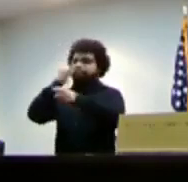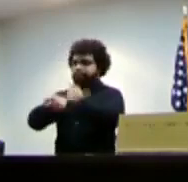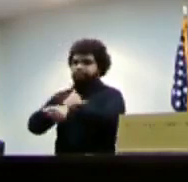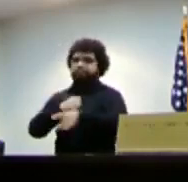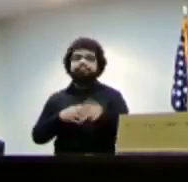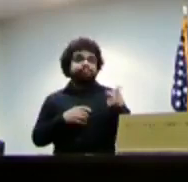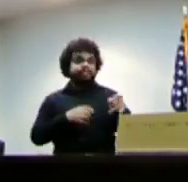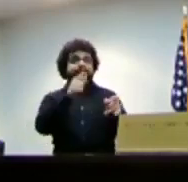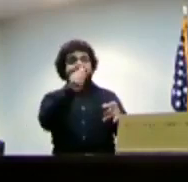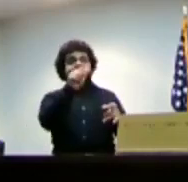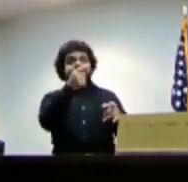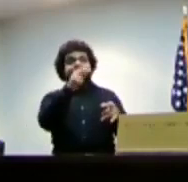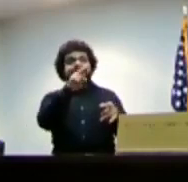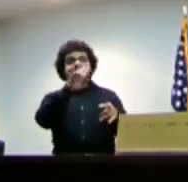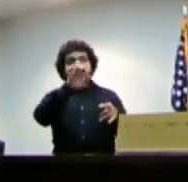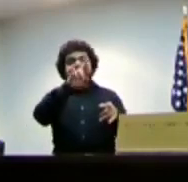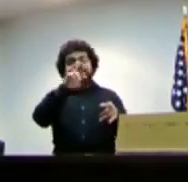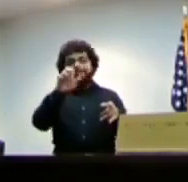Aguirre 1,